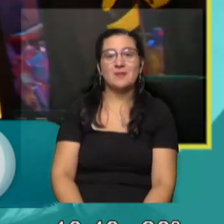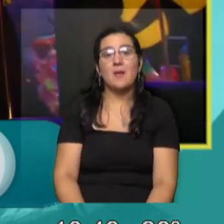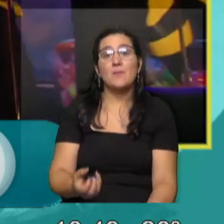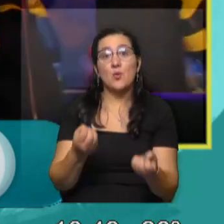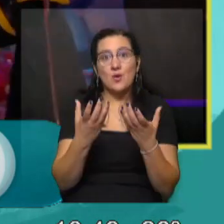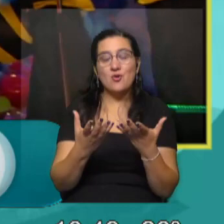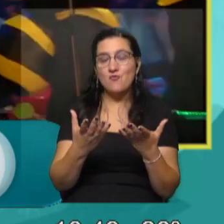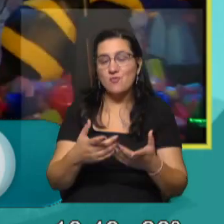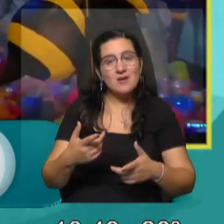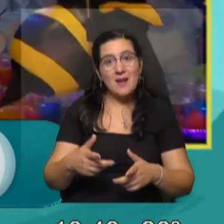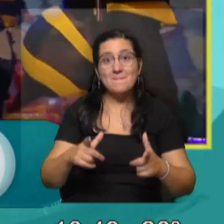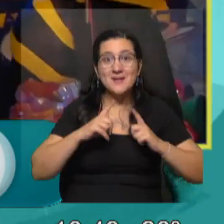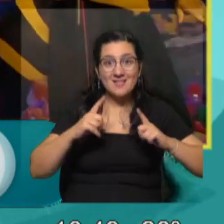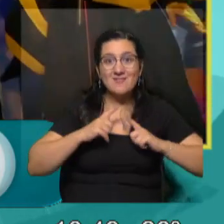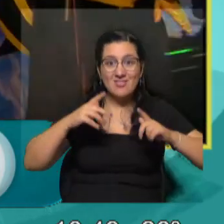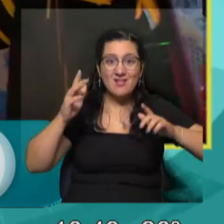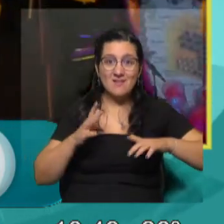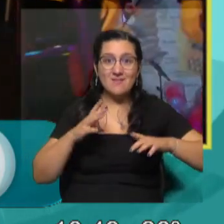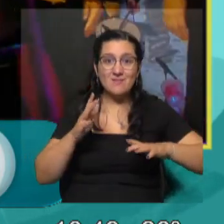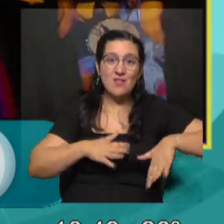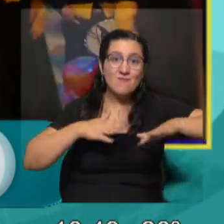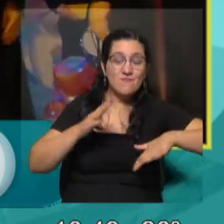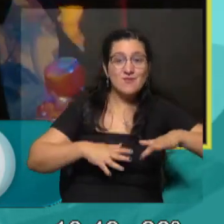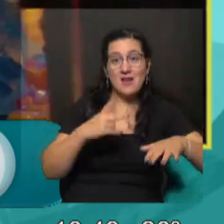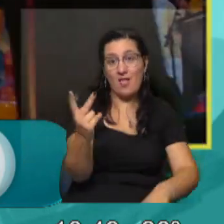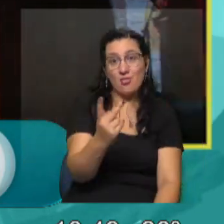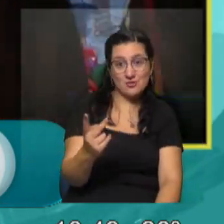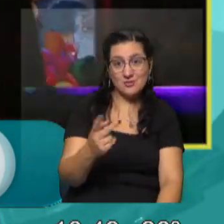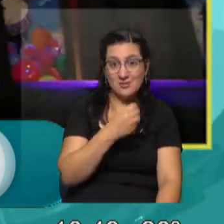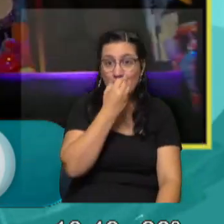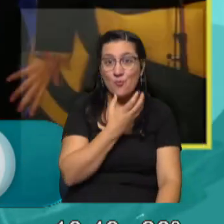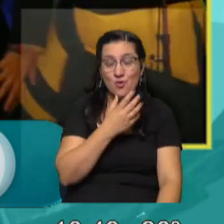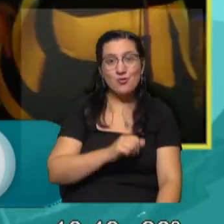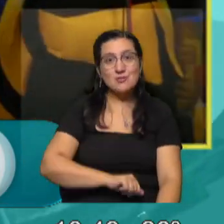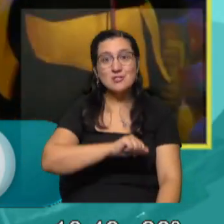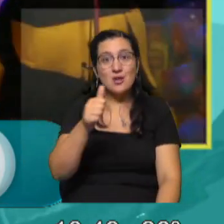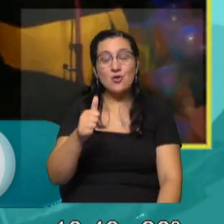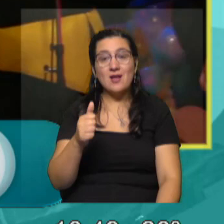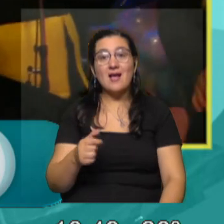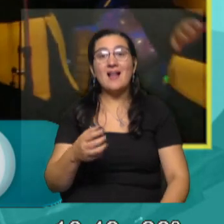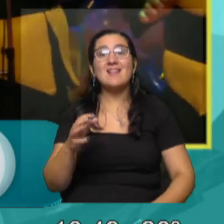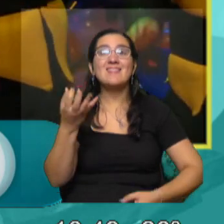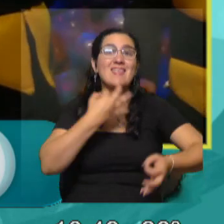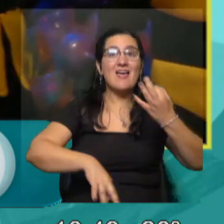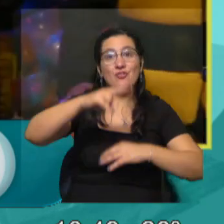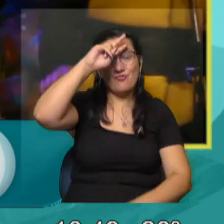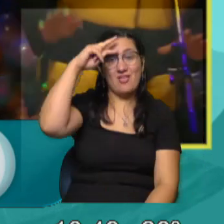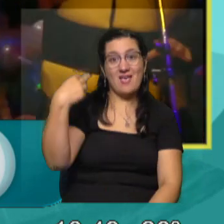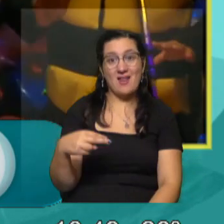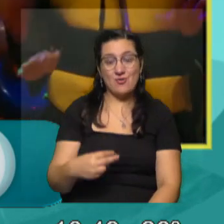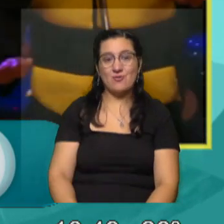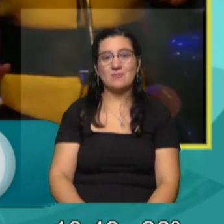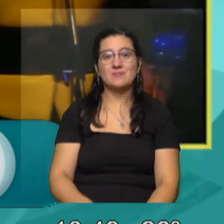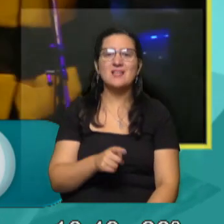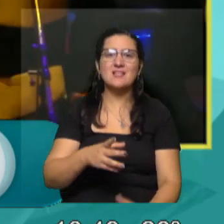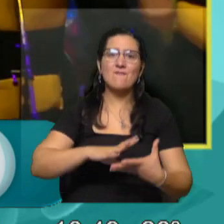bueno, fue la gran expectativa del desfile esta sí. dupla. Y está buenísimo cuando esto llega al Ramón Collazo, donde tiene que llegar de esa